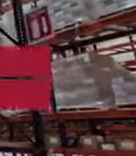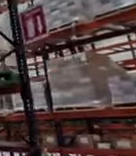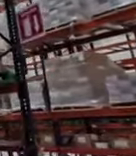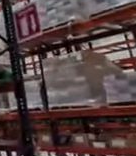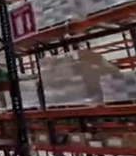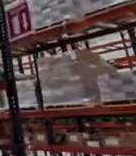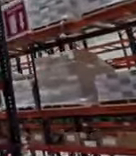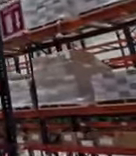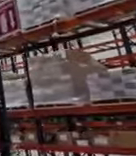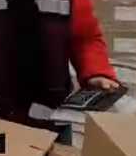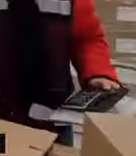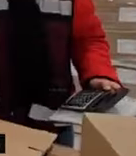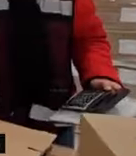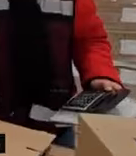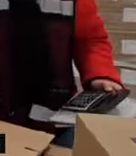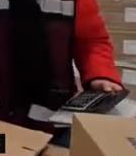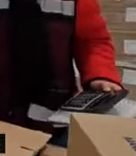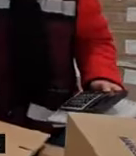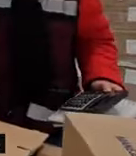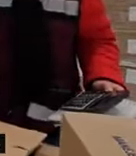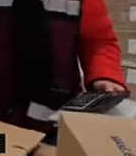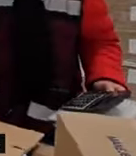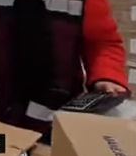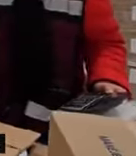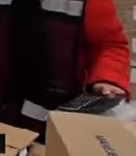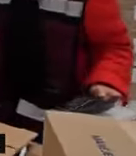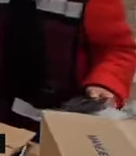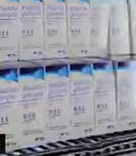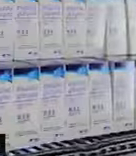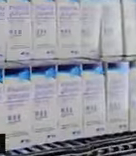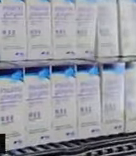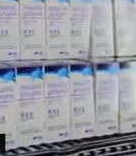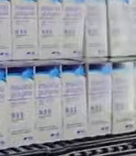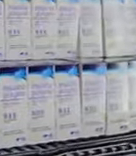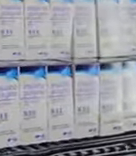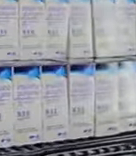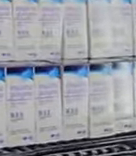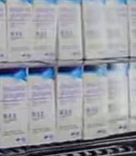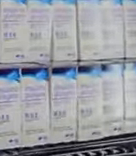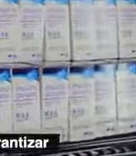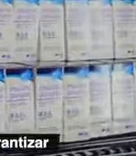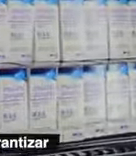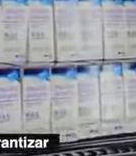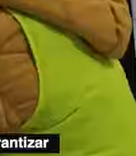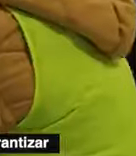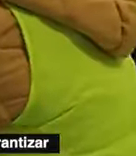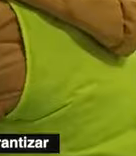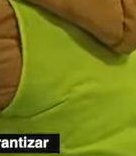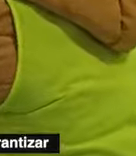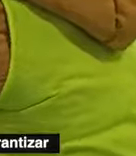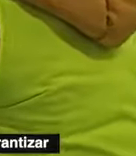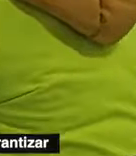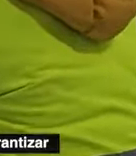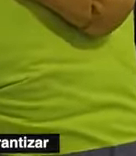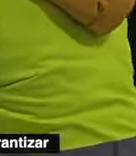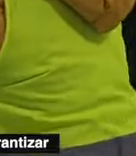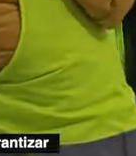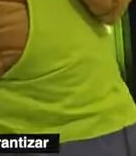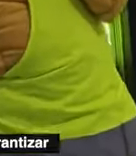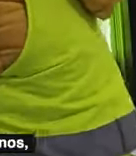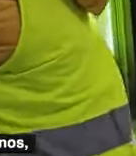abasto de medicamentos gratuitos en los hospitales y clínicas públicas del país. En esta farmacia estarán los medicamentos